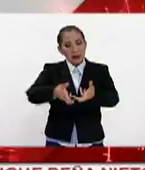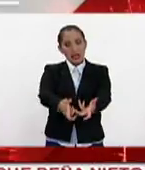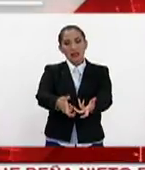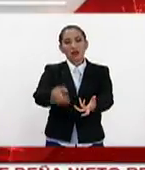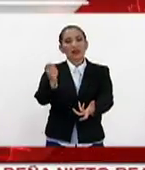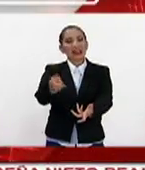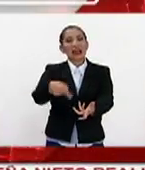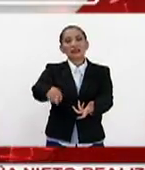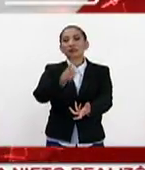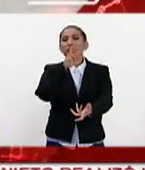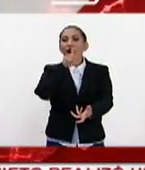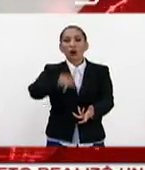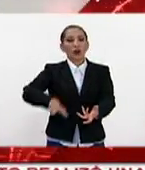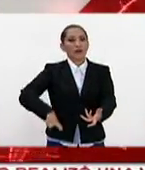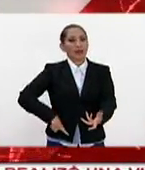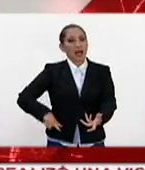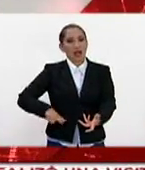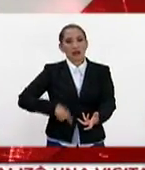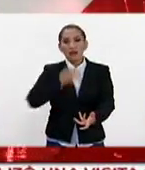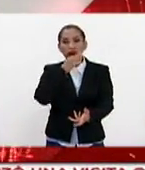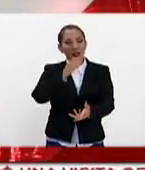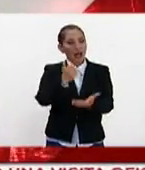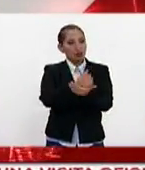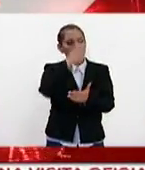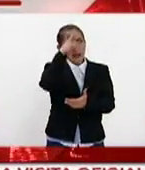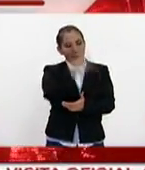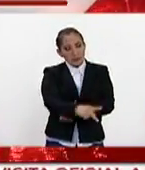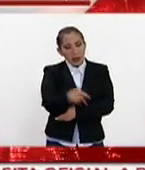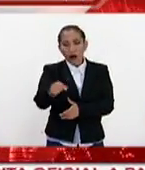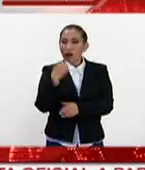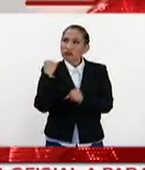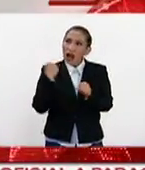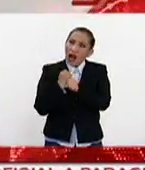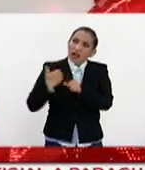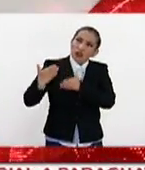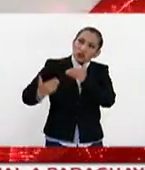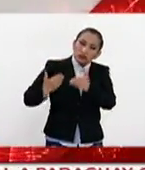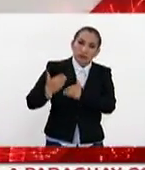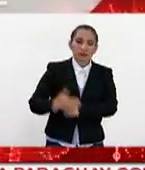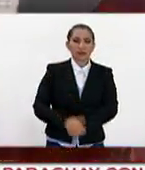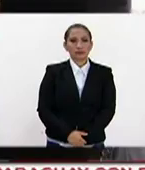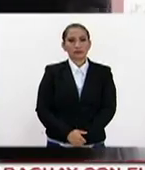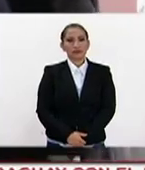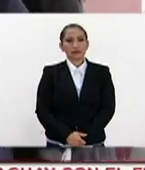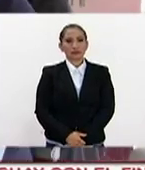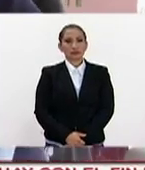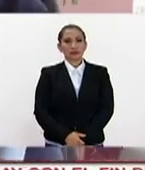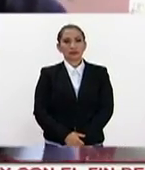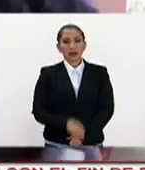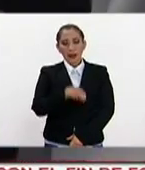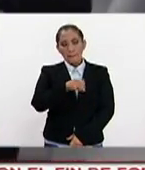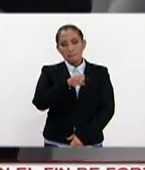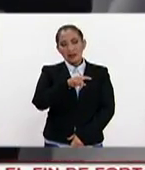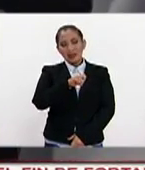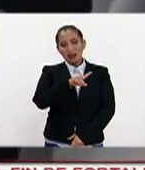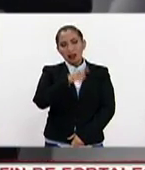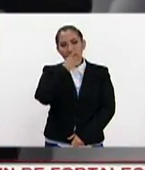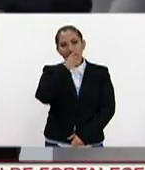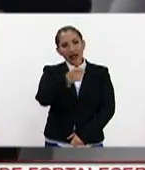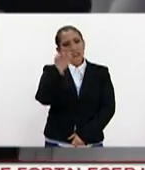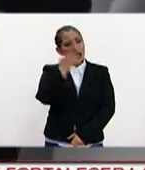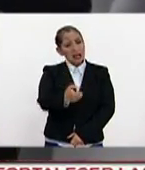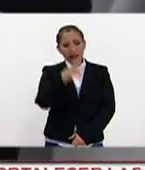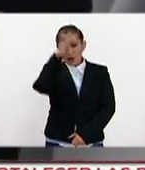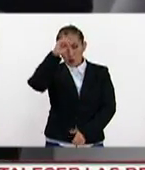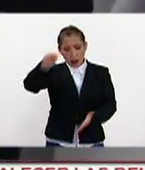que será el mejor gobierno que haya conocido la Ciudad de México en muchas décadas. Miquel Arriola afirmó que con